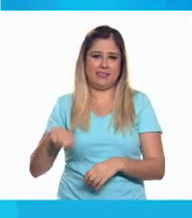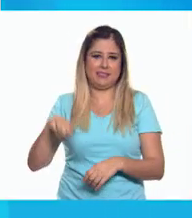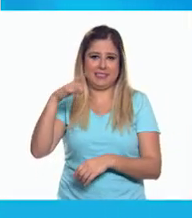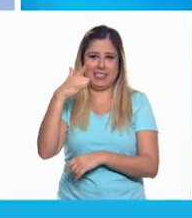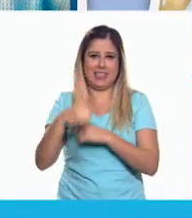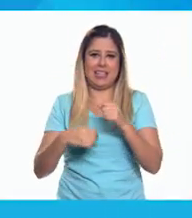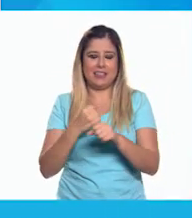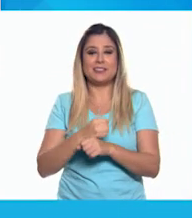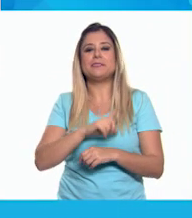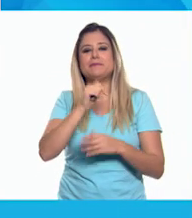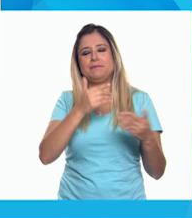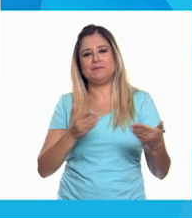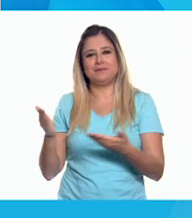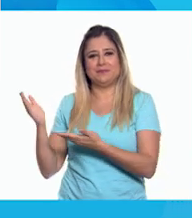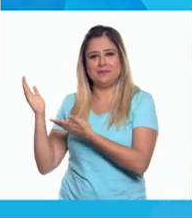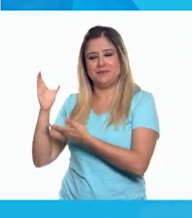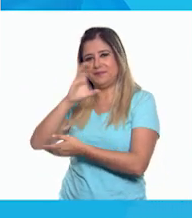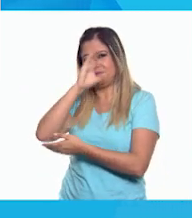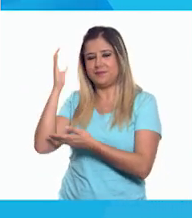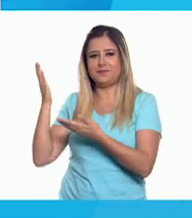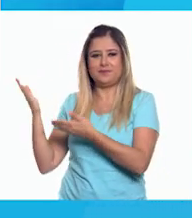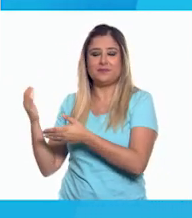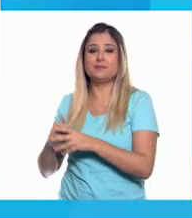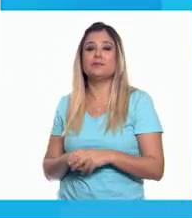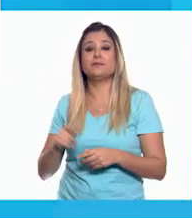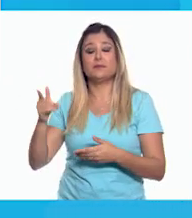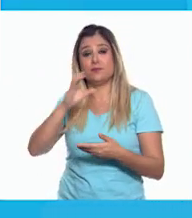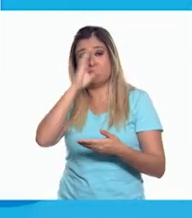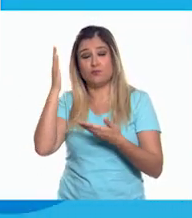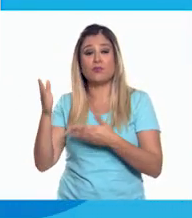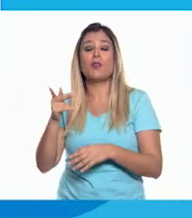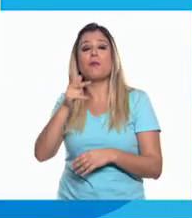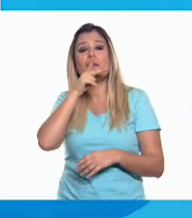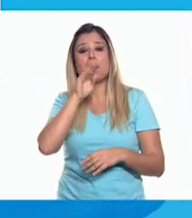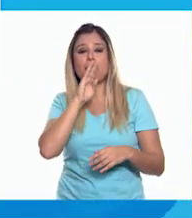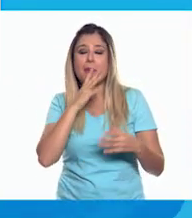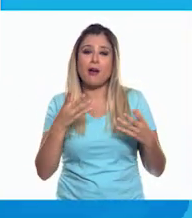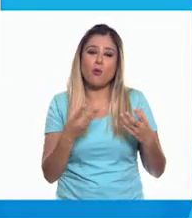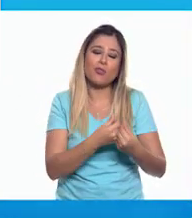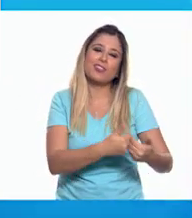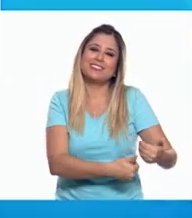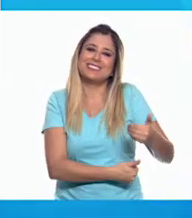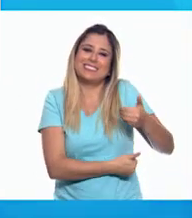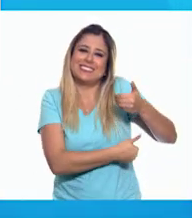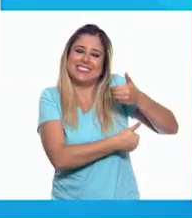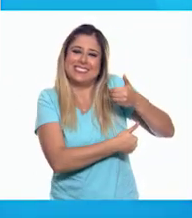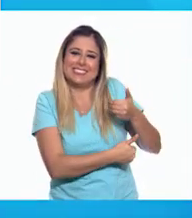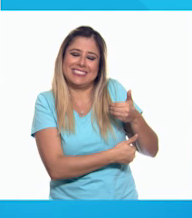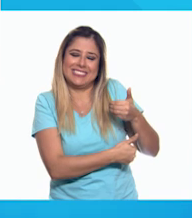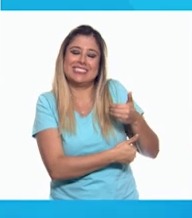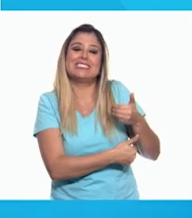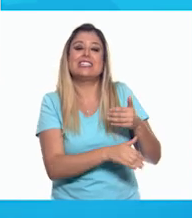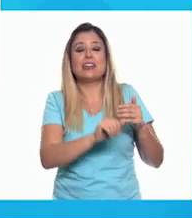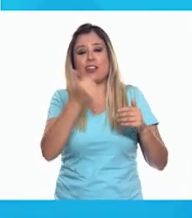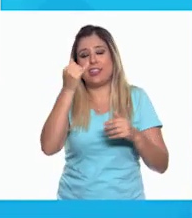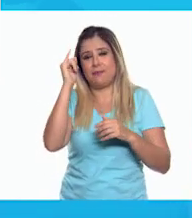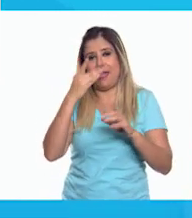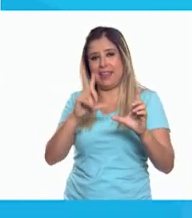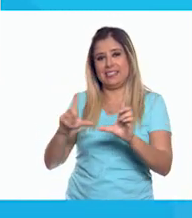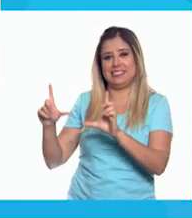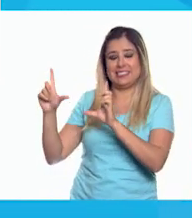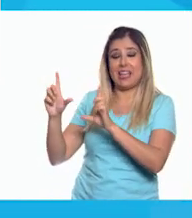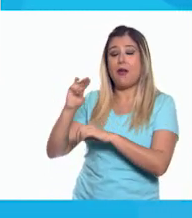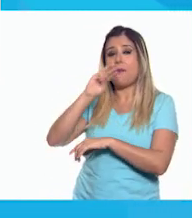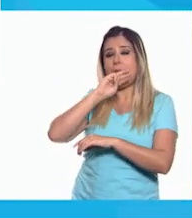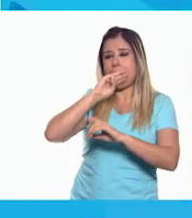imagen. Y en esas imágenes, mira, estoy con mis papás y me están cargando. Y en la otra imagen, mi mamá